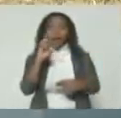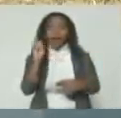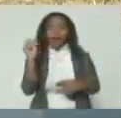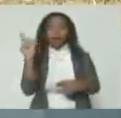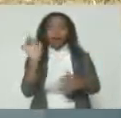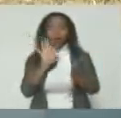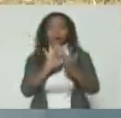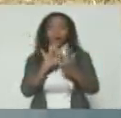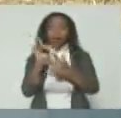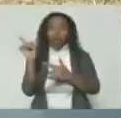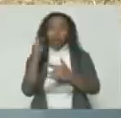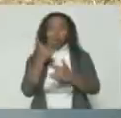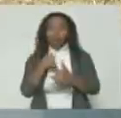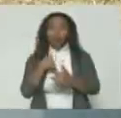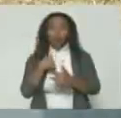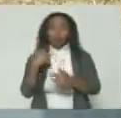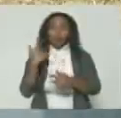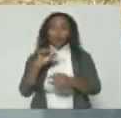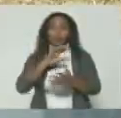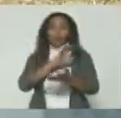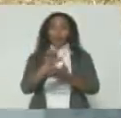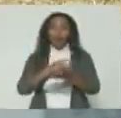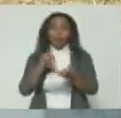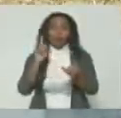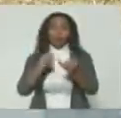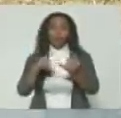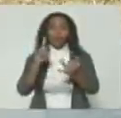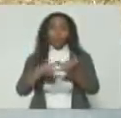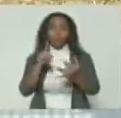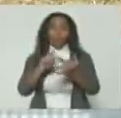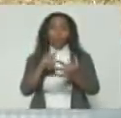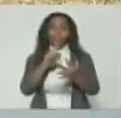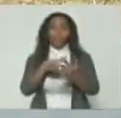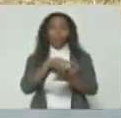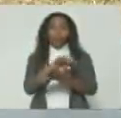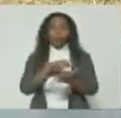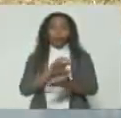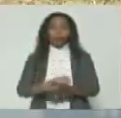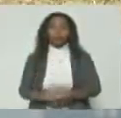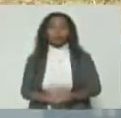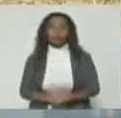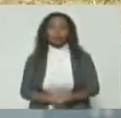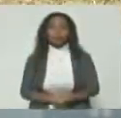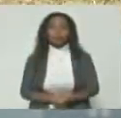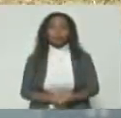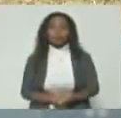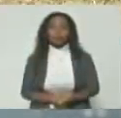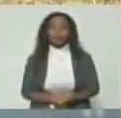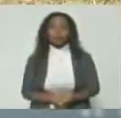en el pase ellos me dijeron, tenemos este problema y este problema y este problema.